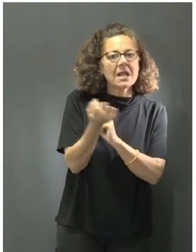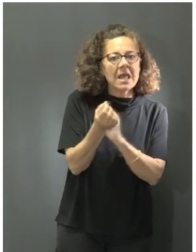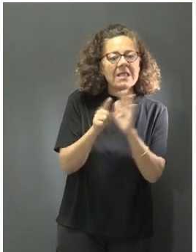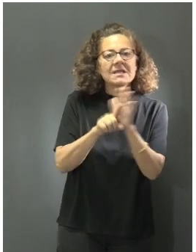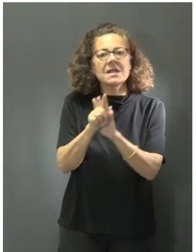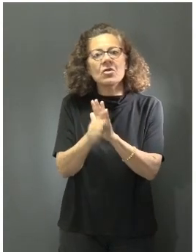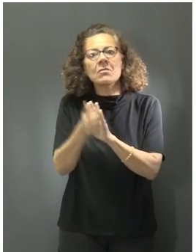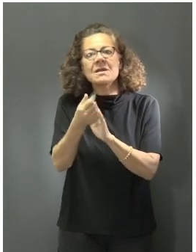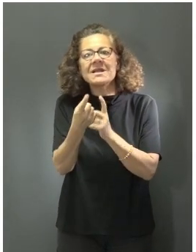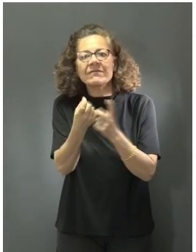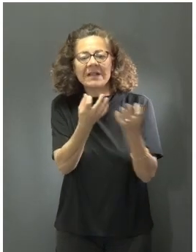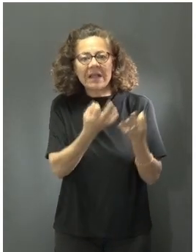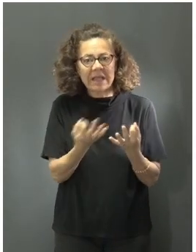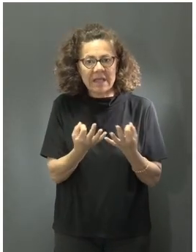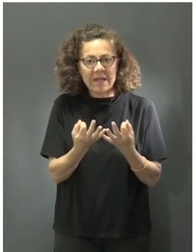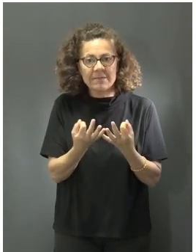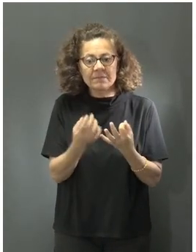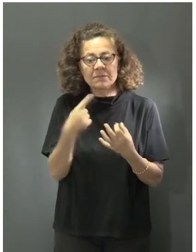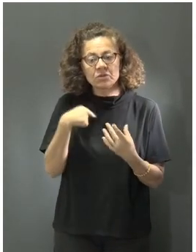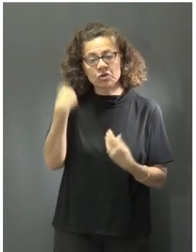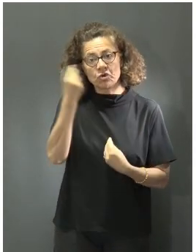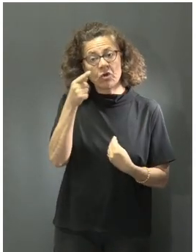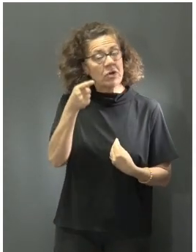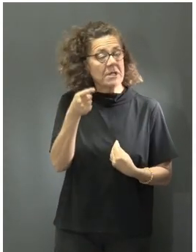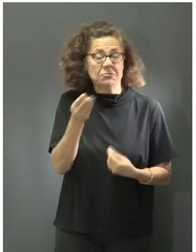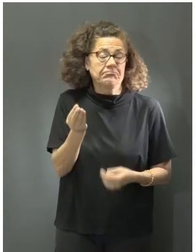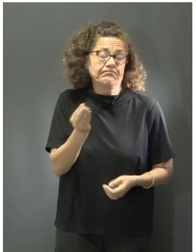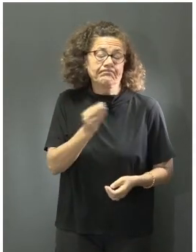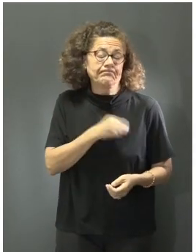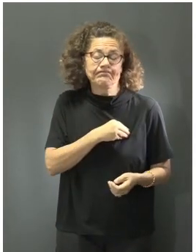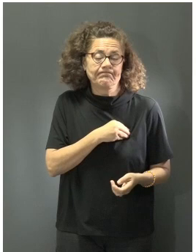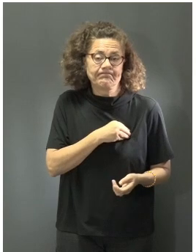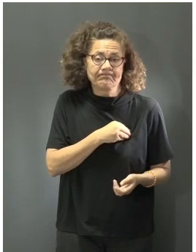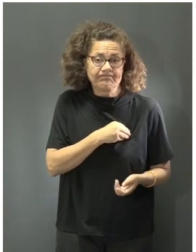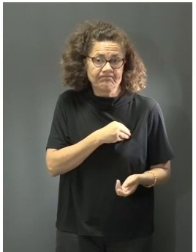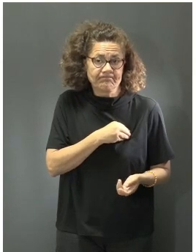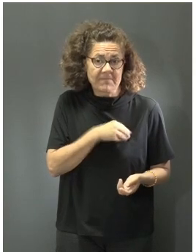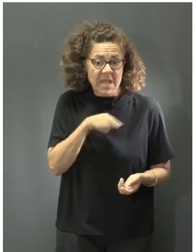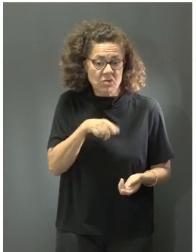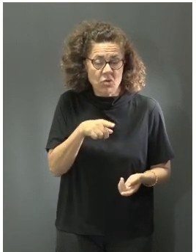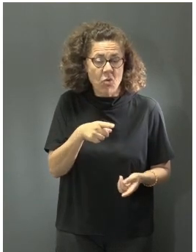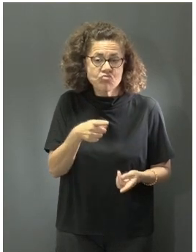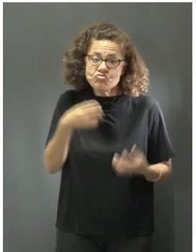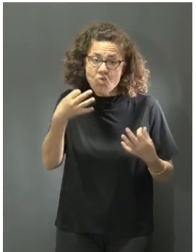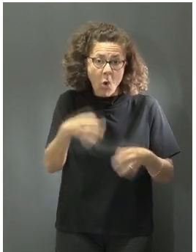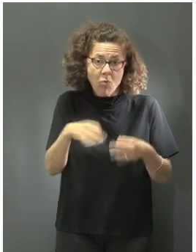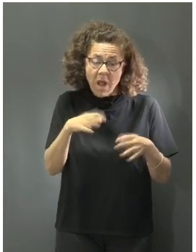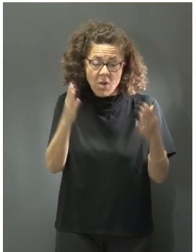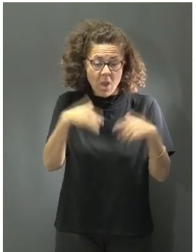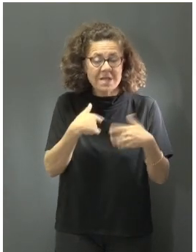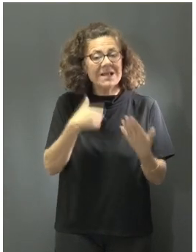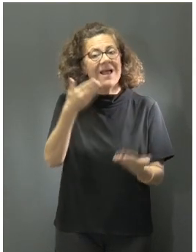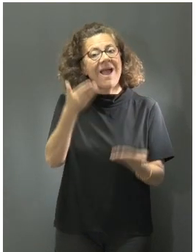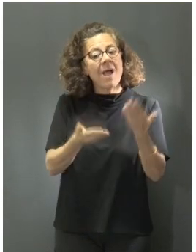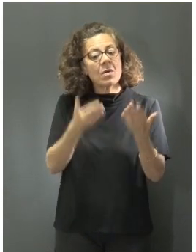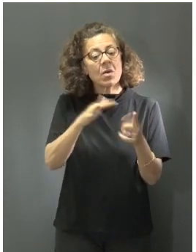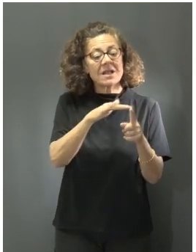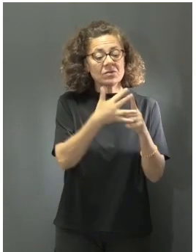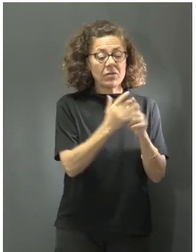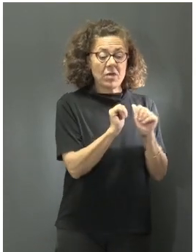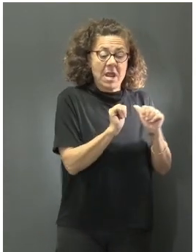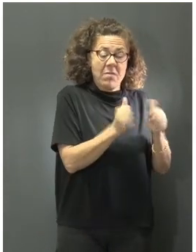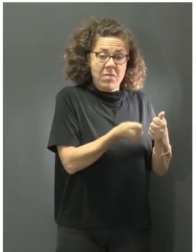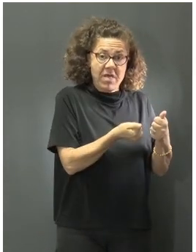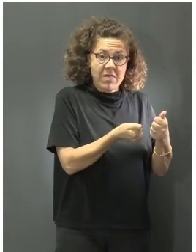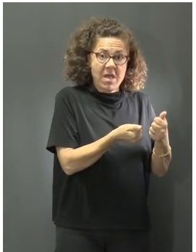desarrollar. Y eso, pues, creo que lamentablemente no es lo habitual, ¿no? El evaluar la situación de la que partes